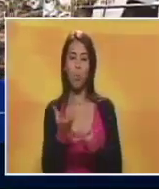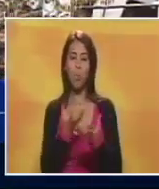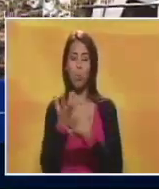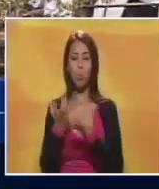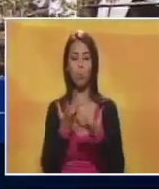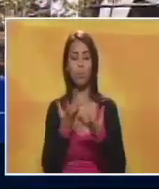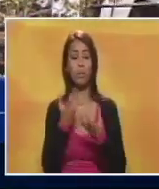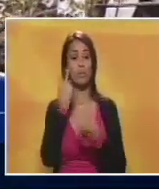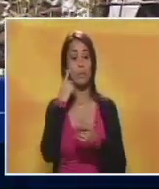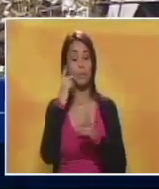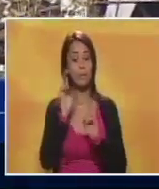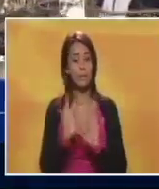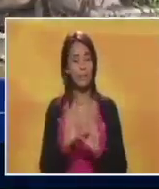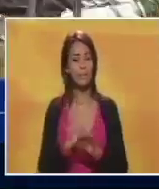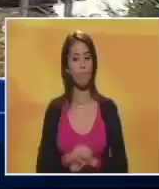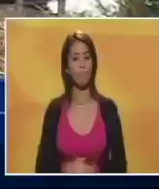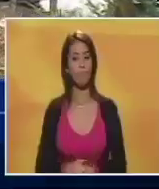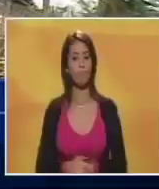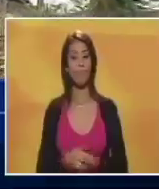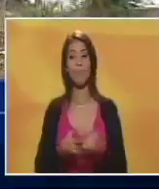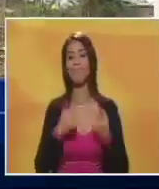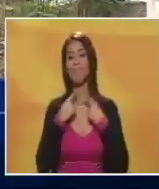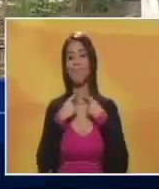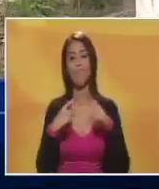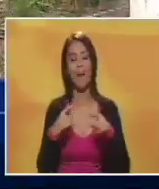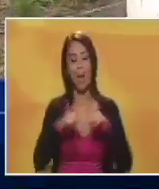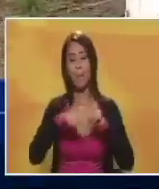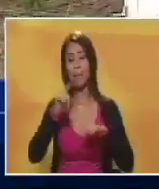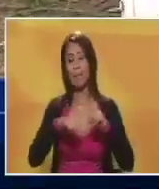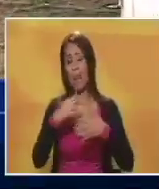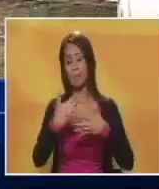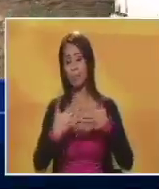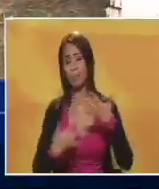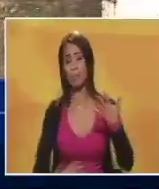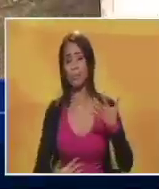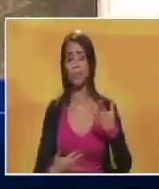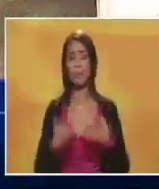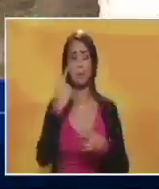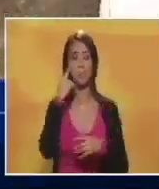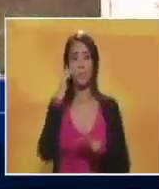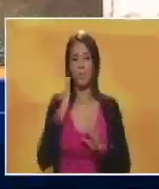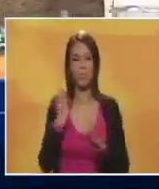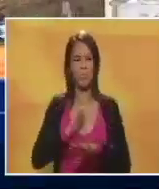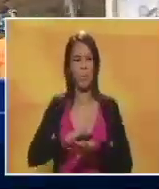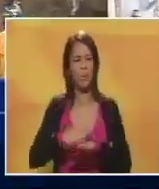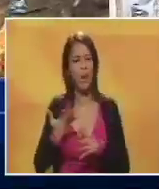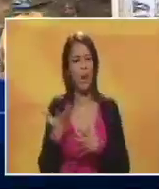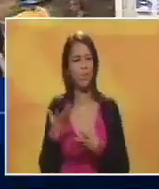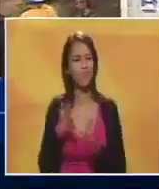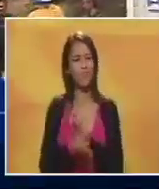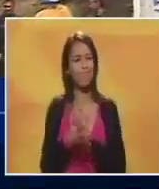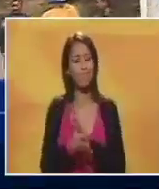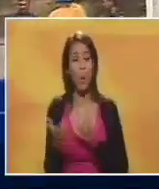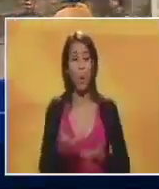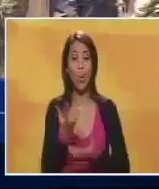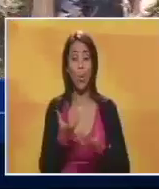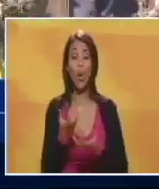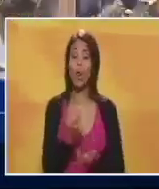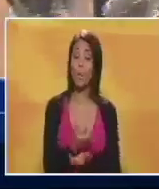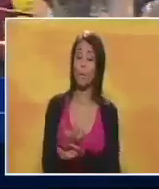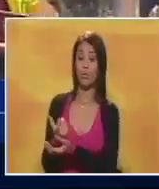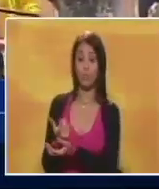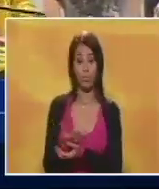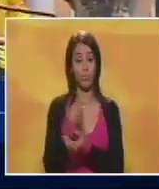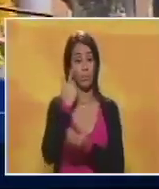y están haciendo inventario de las pérdidas. Se desconoce la causa del incendio por los momentos, aunque los bomberos continúan atentos en